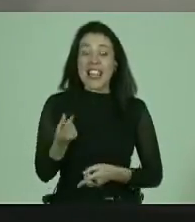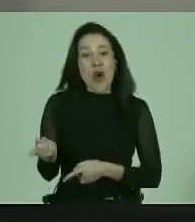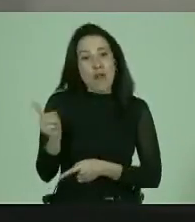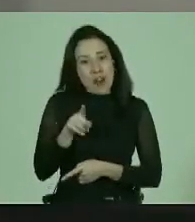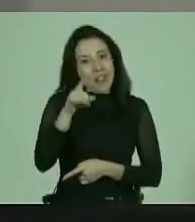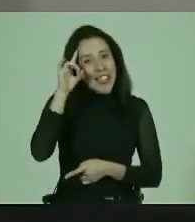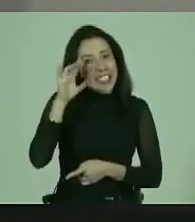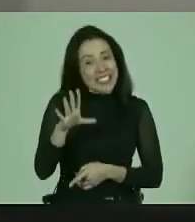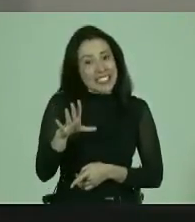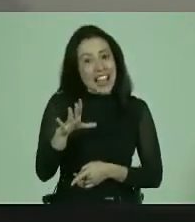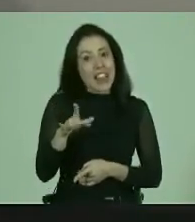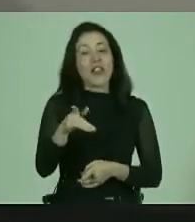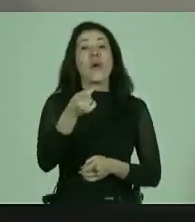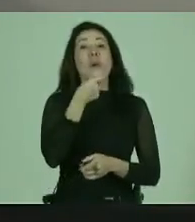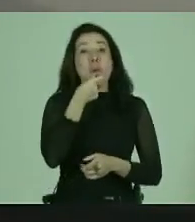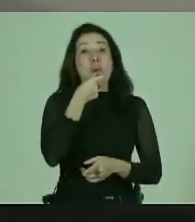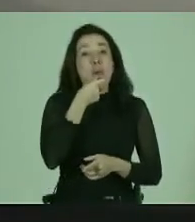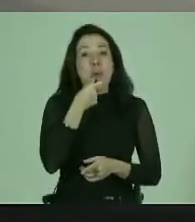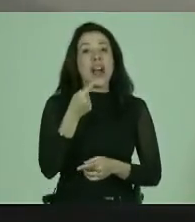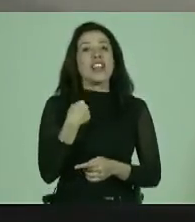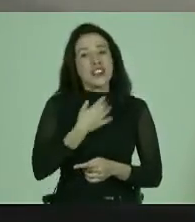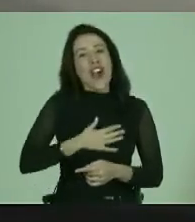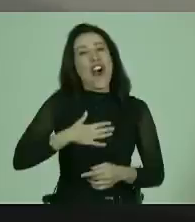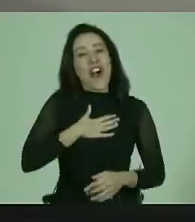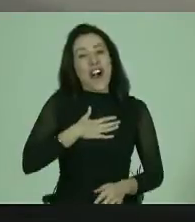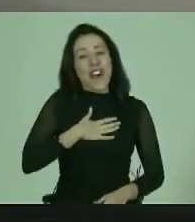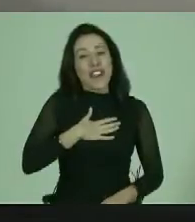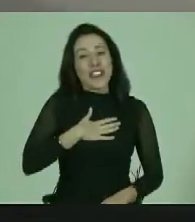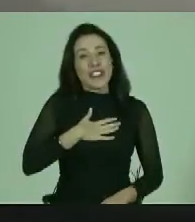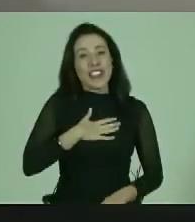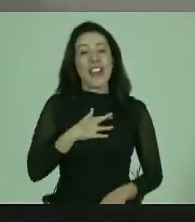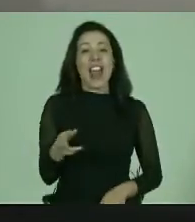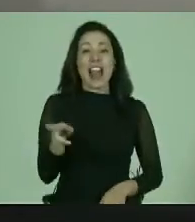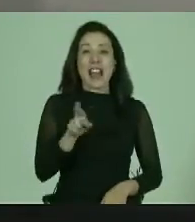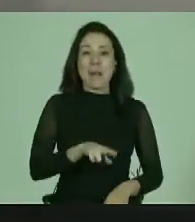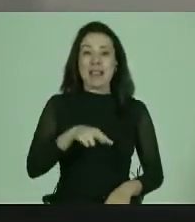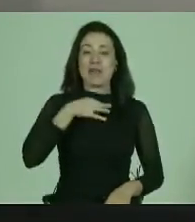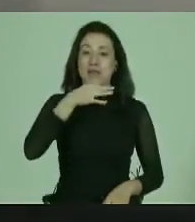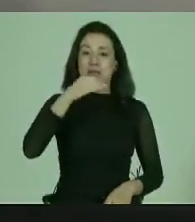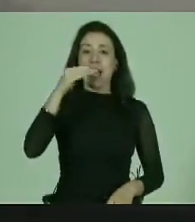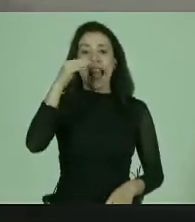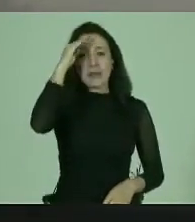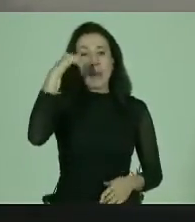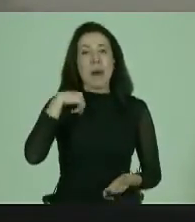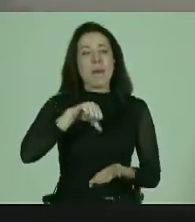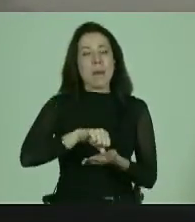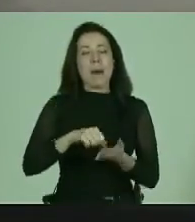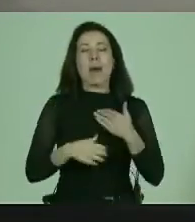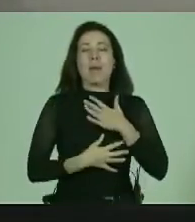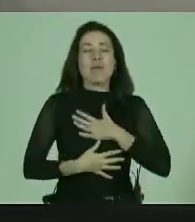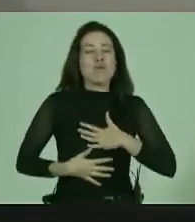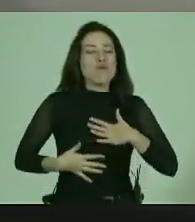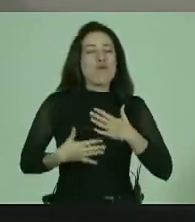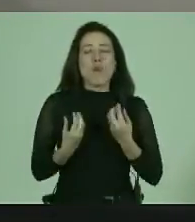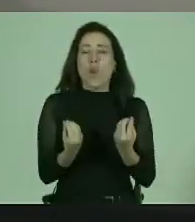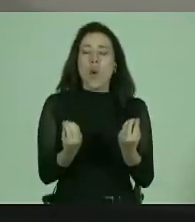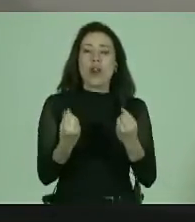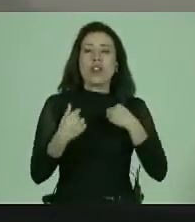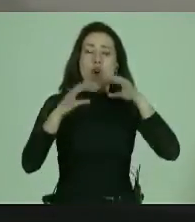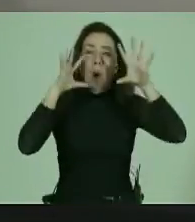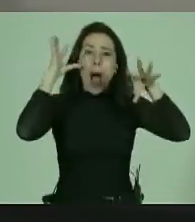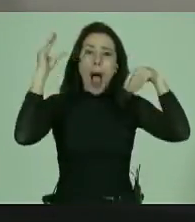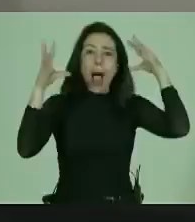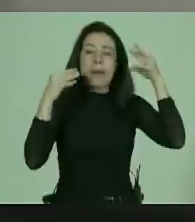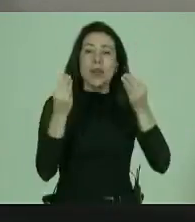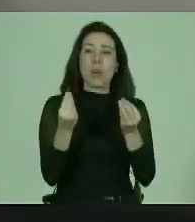saben sirve me estaré encantada de repetir la experiencia porque es un país que me resultan enormemente gratos en el que aprendo